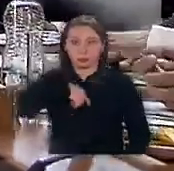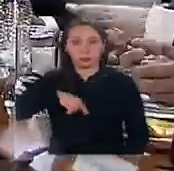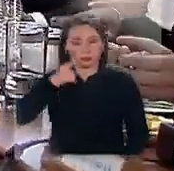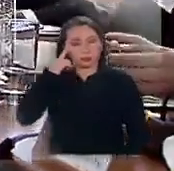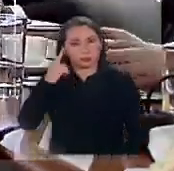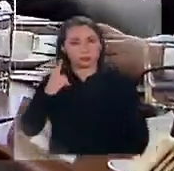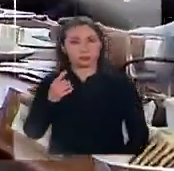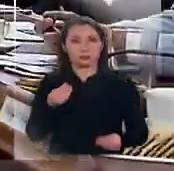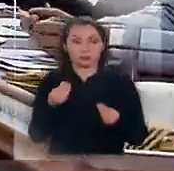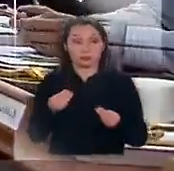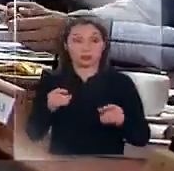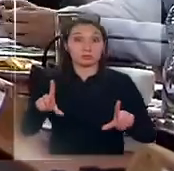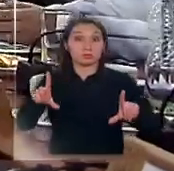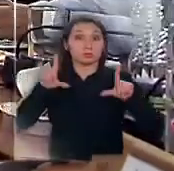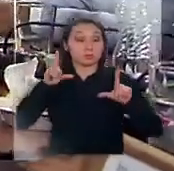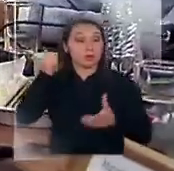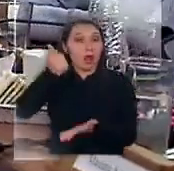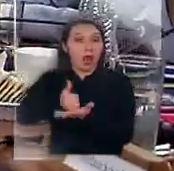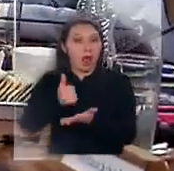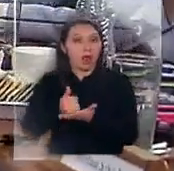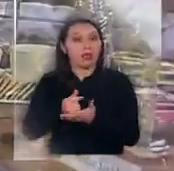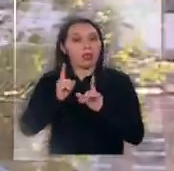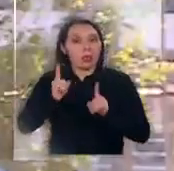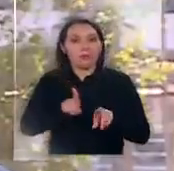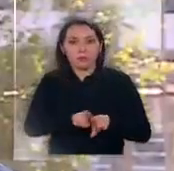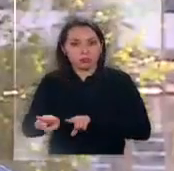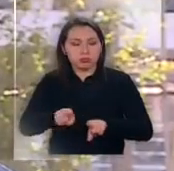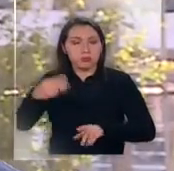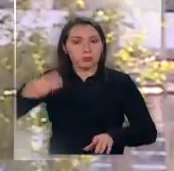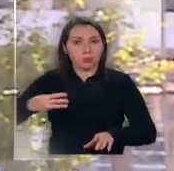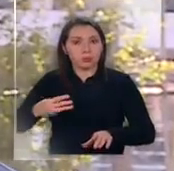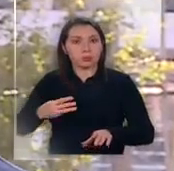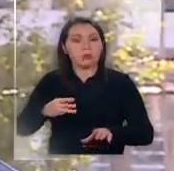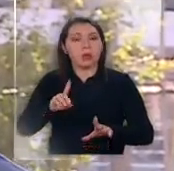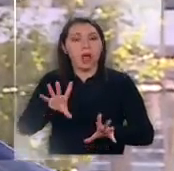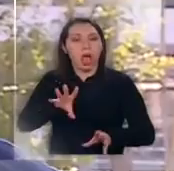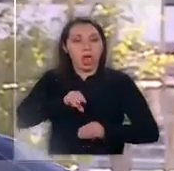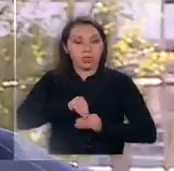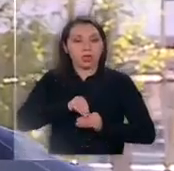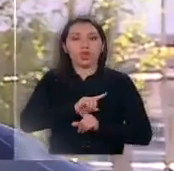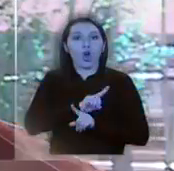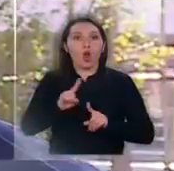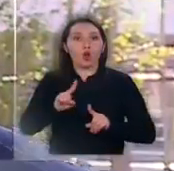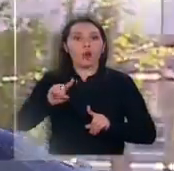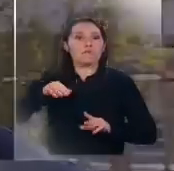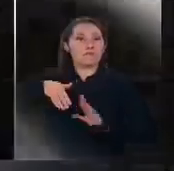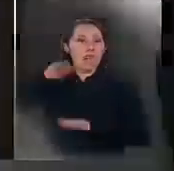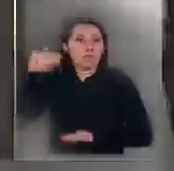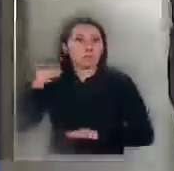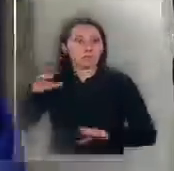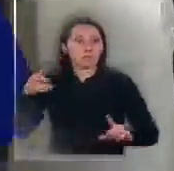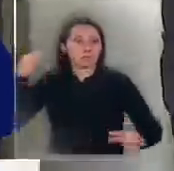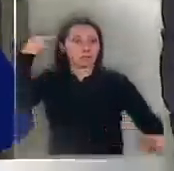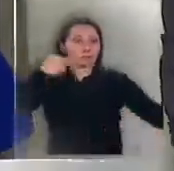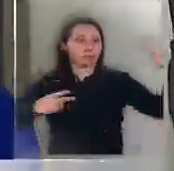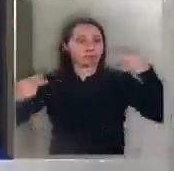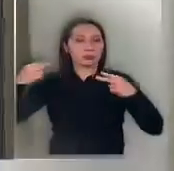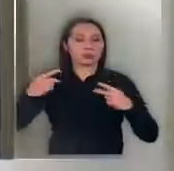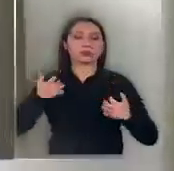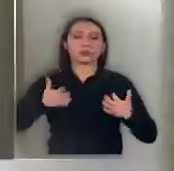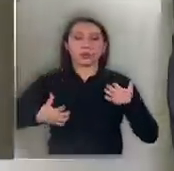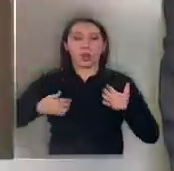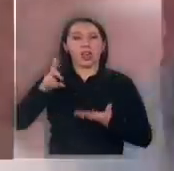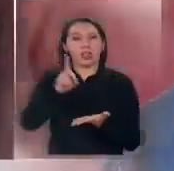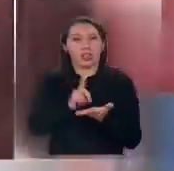desprenderse de toda lógica que la imagen de la alcaldesa sea parte de la gestión municipal, pero sea parte de, no que sea el centro de. Justamente esa fue la molestia